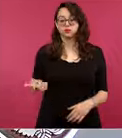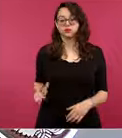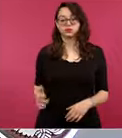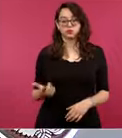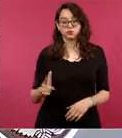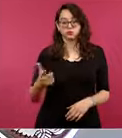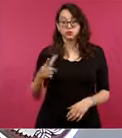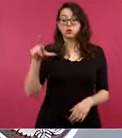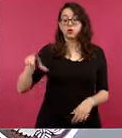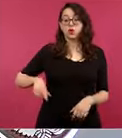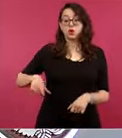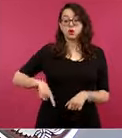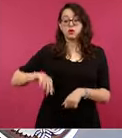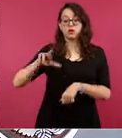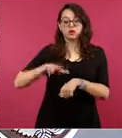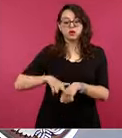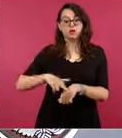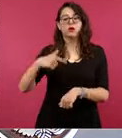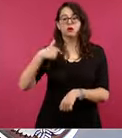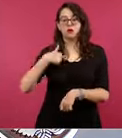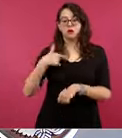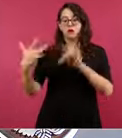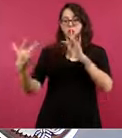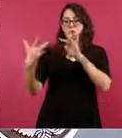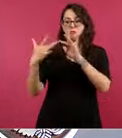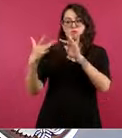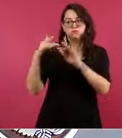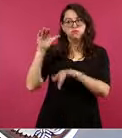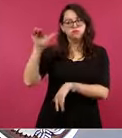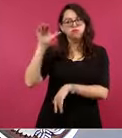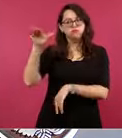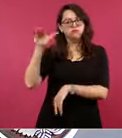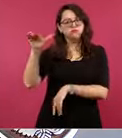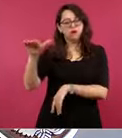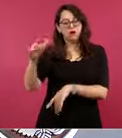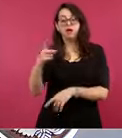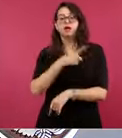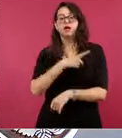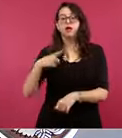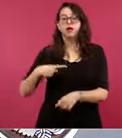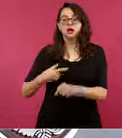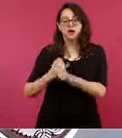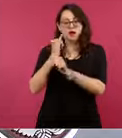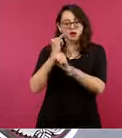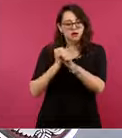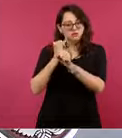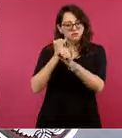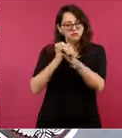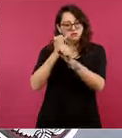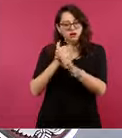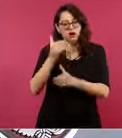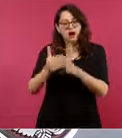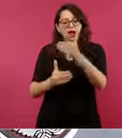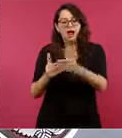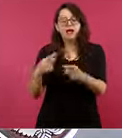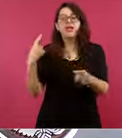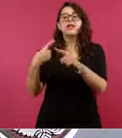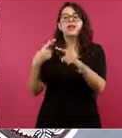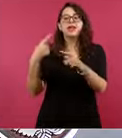el gobernador. Es parte de las investigaciones de en dónde está la